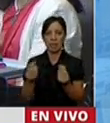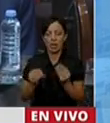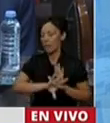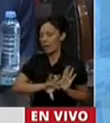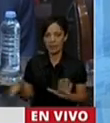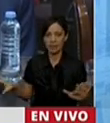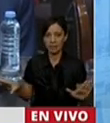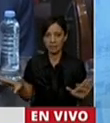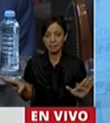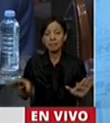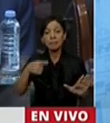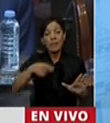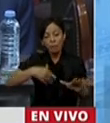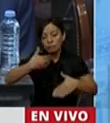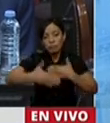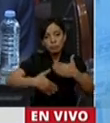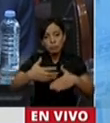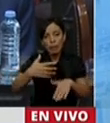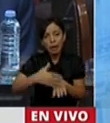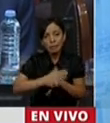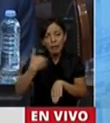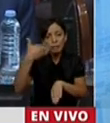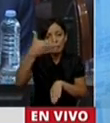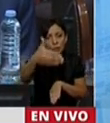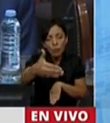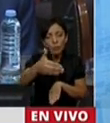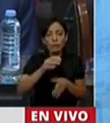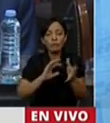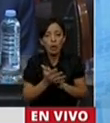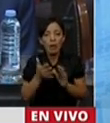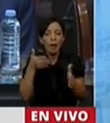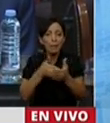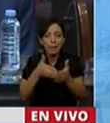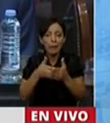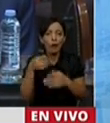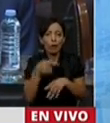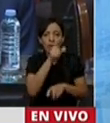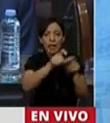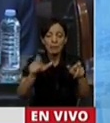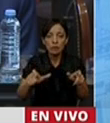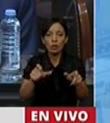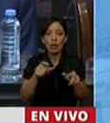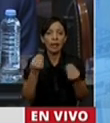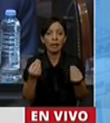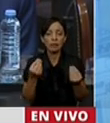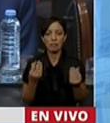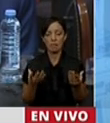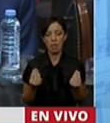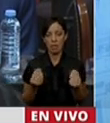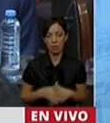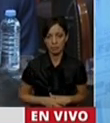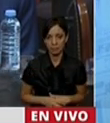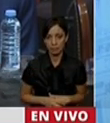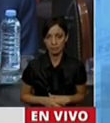legisladores ministros buenos días valeria sampedro estamos en vivo para todos noticias entendemos que este proyecto enviado es el